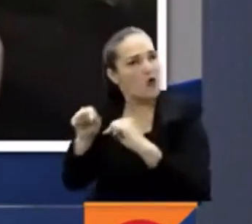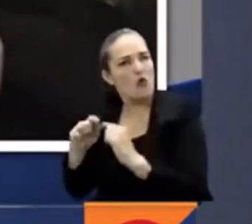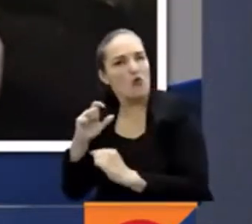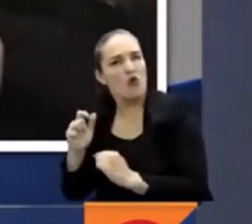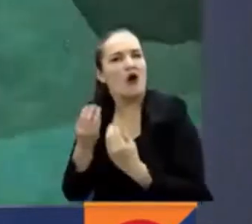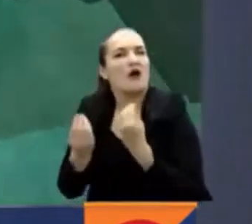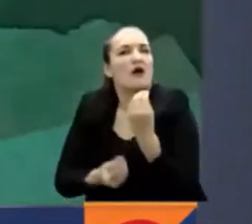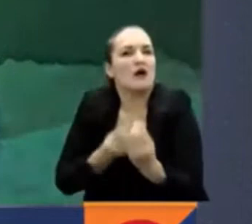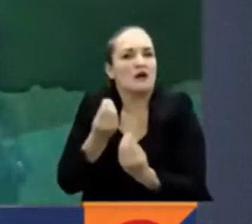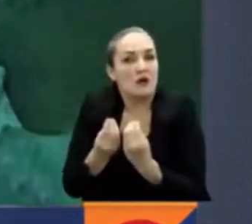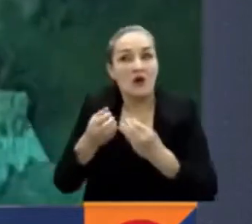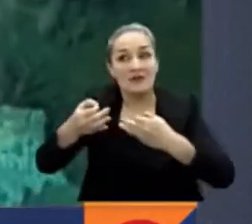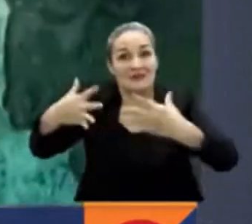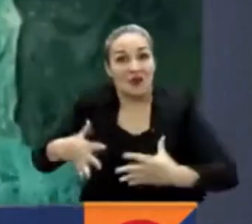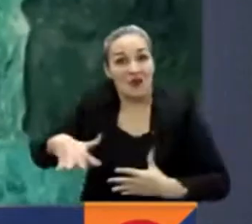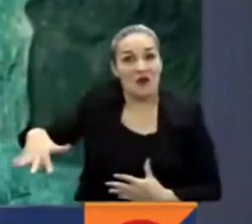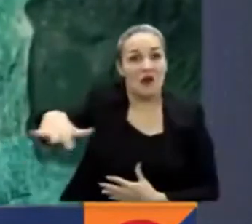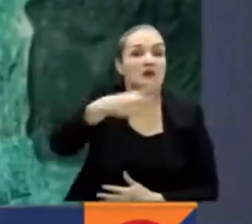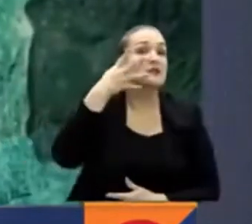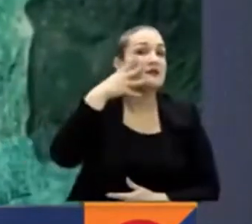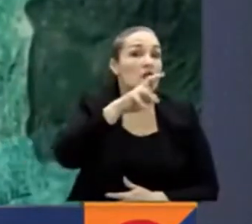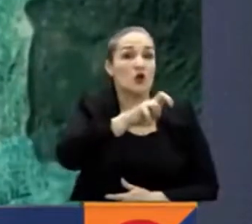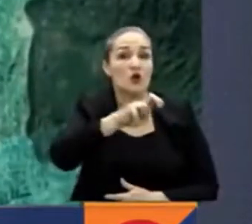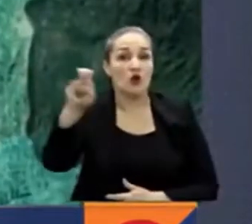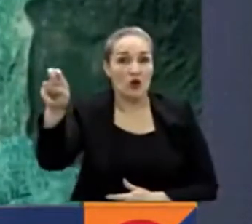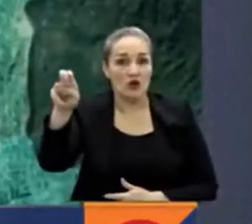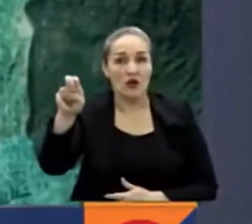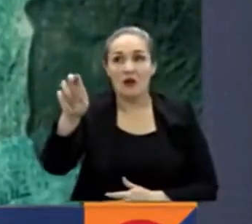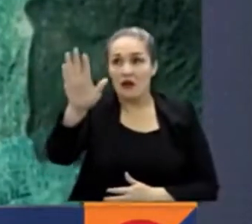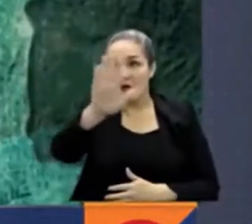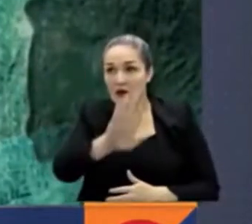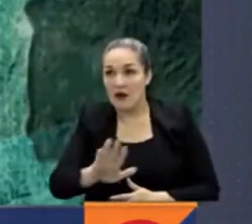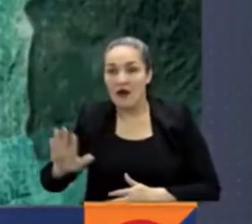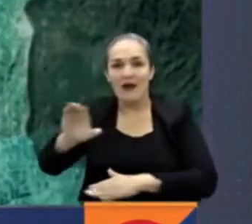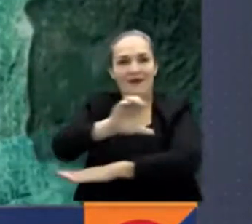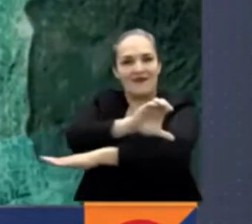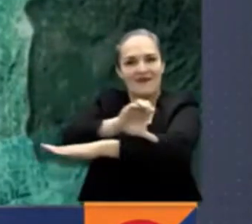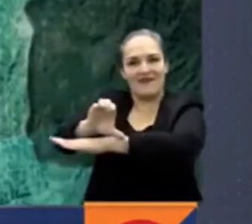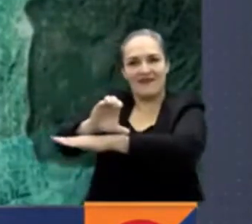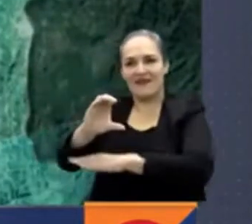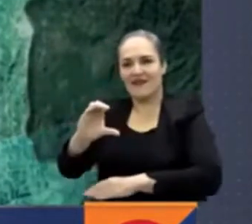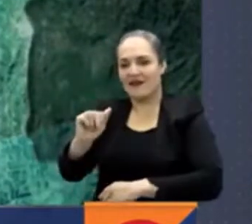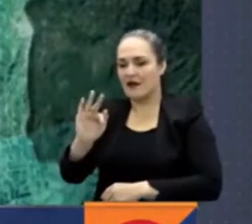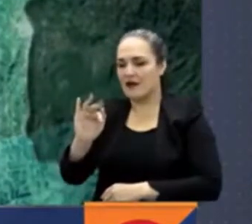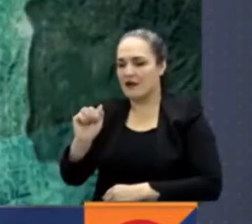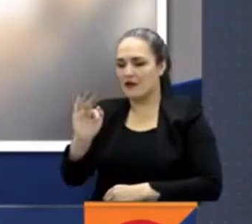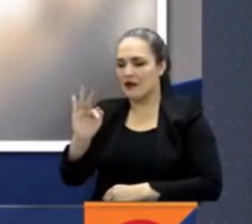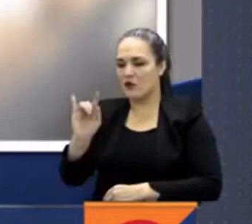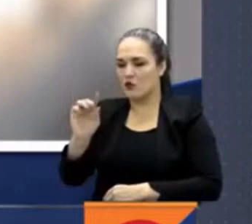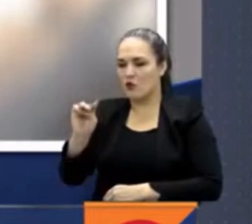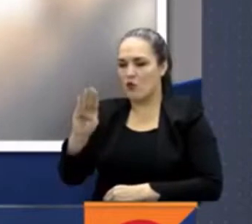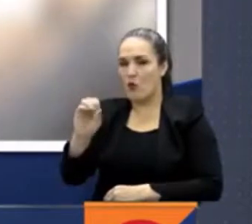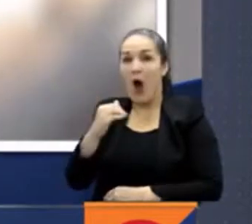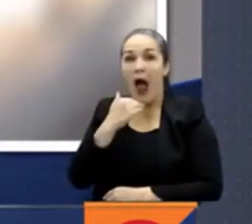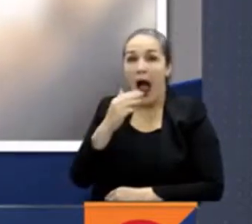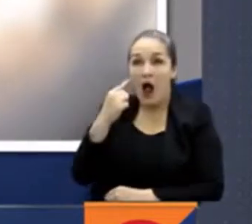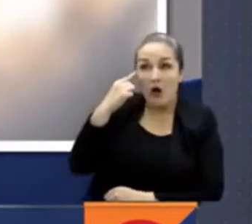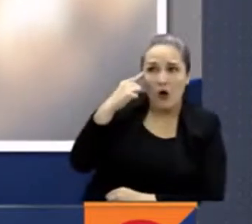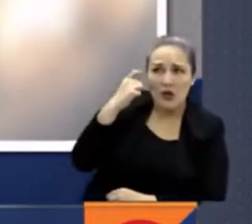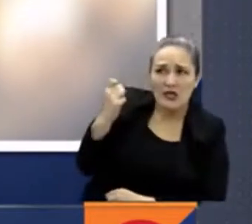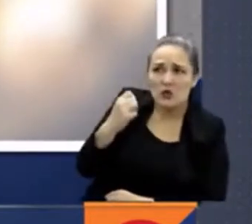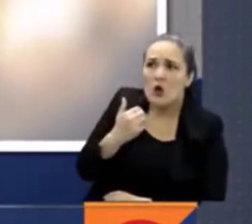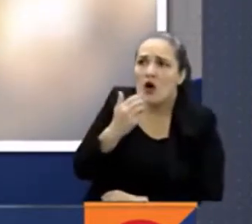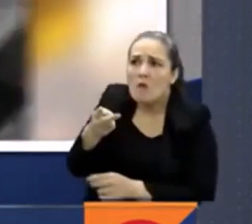allí en esa zona del departamento del norte de Santander. Hablamos de la región del Catatumbo, de encontrarse alguna posibilidad de riesgo para